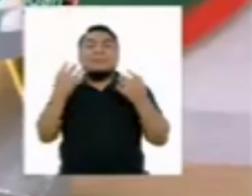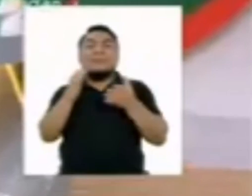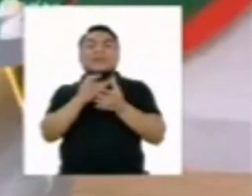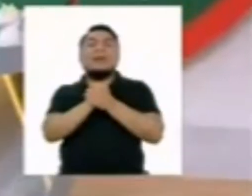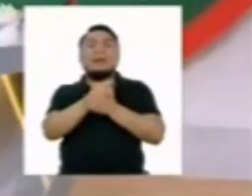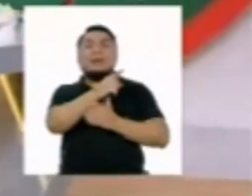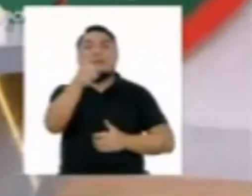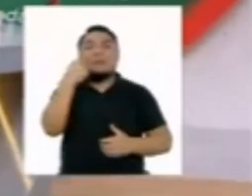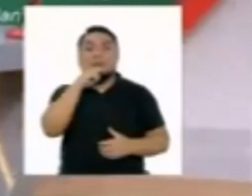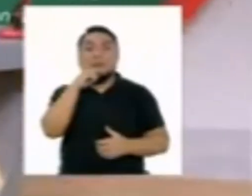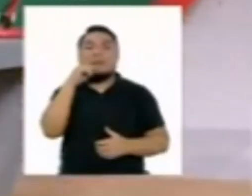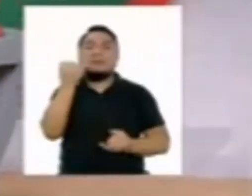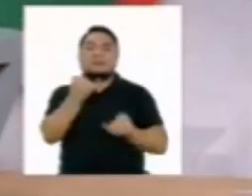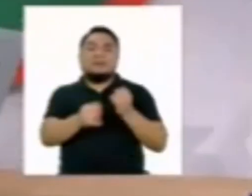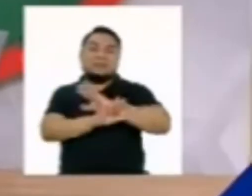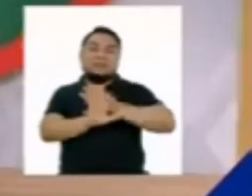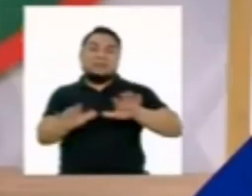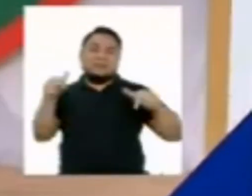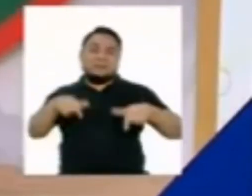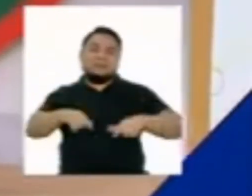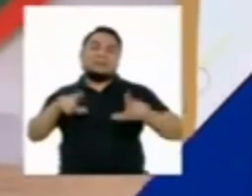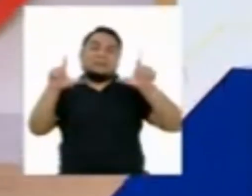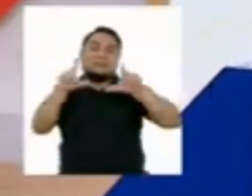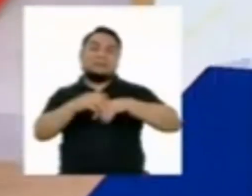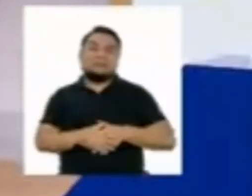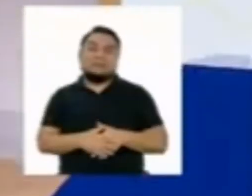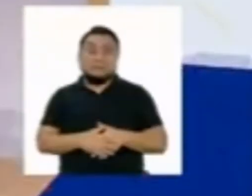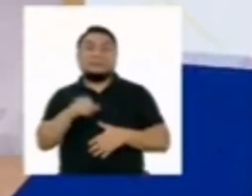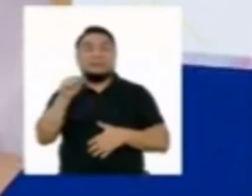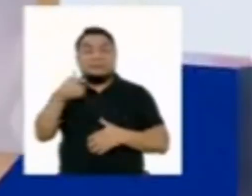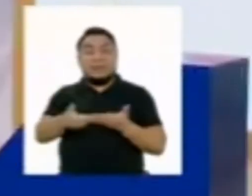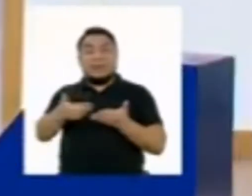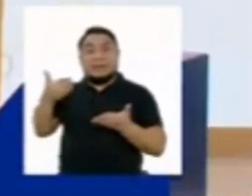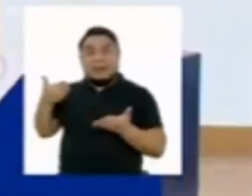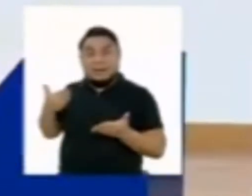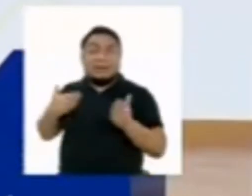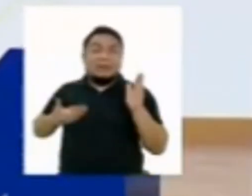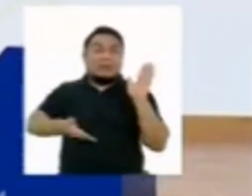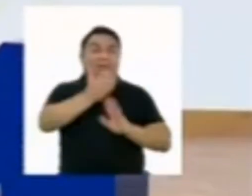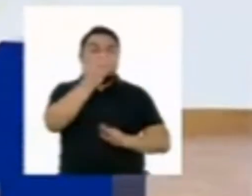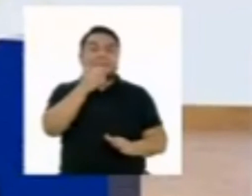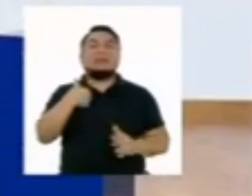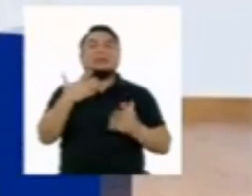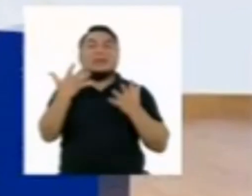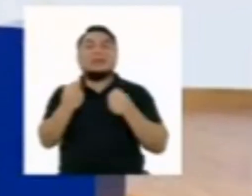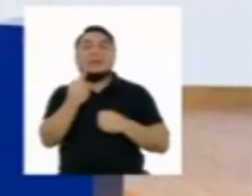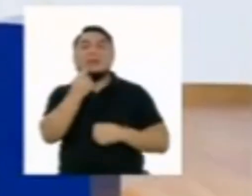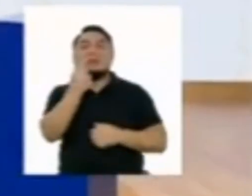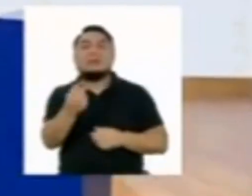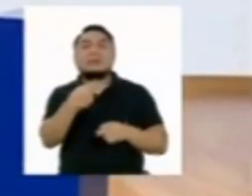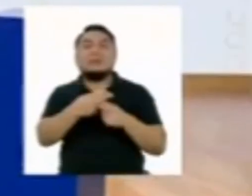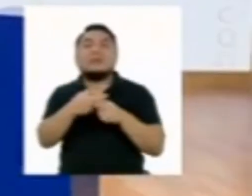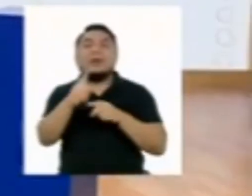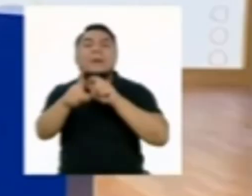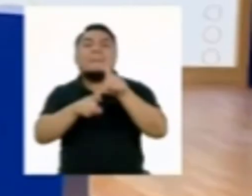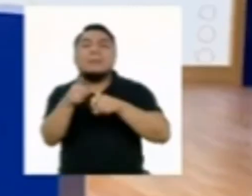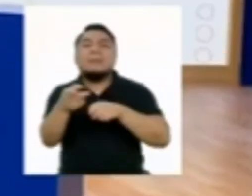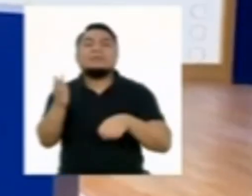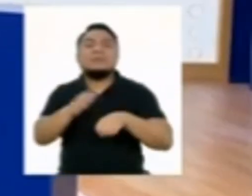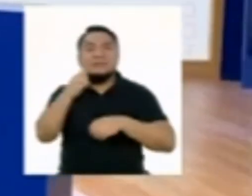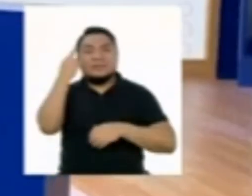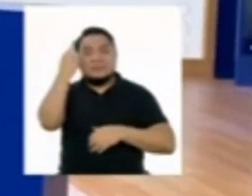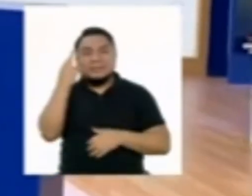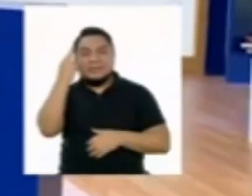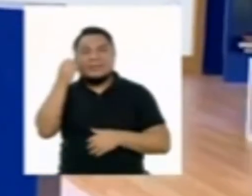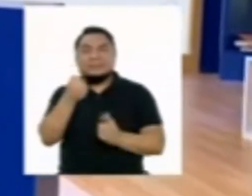Bueno, amigos y amigas, hemos llegado al final del programa. Y antes de irme, quiero dejarles unas preguntas de